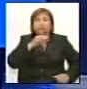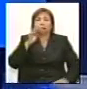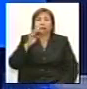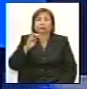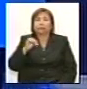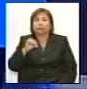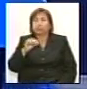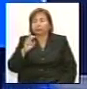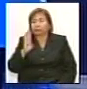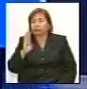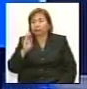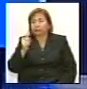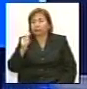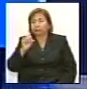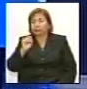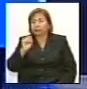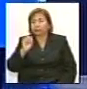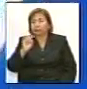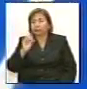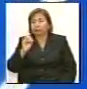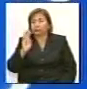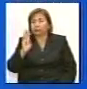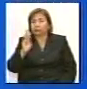Los detalles a continuación.